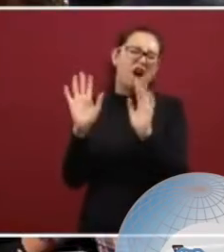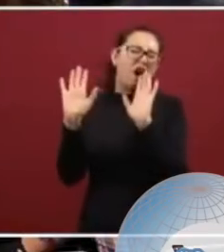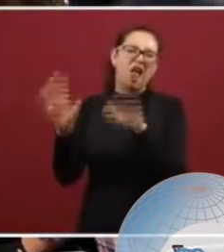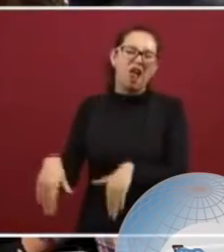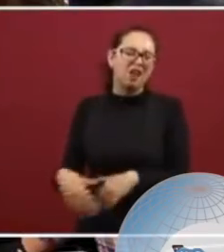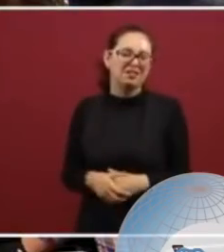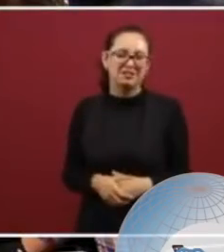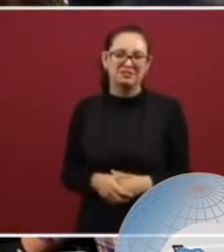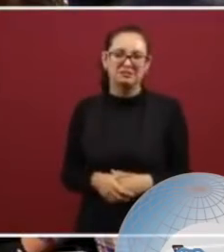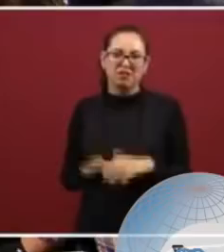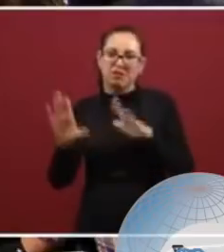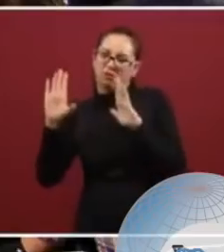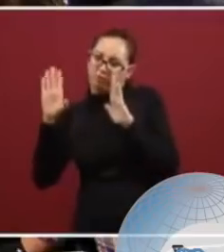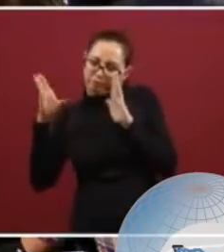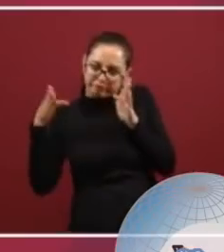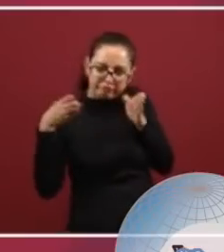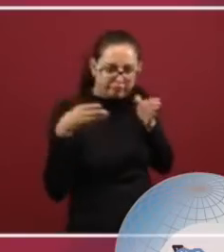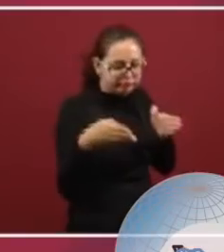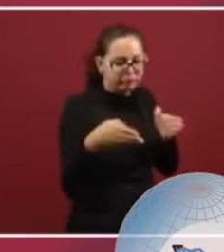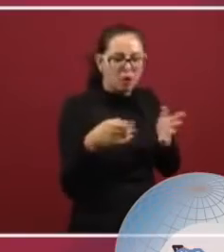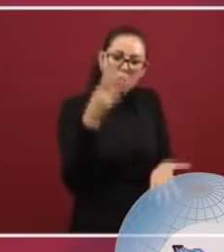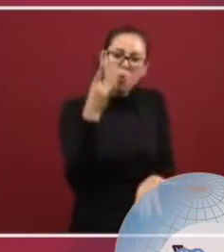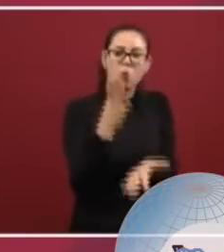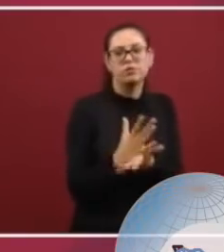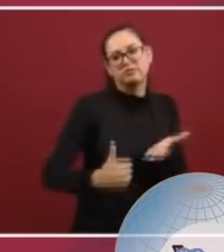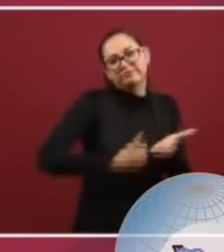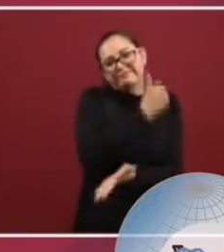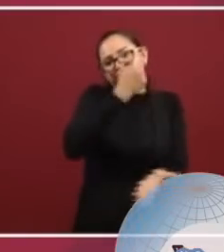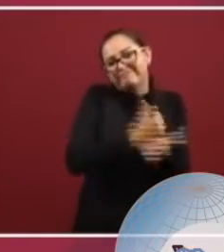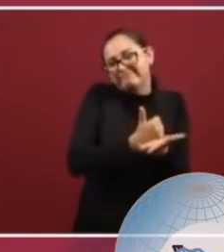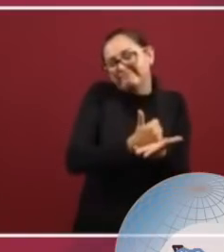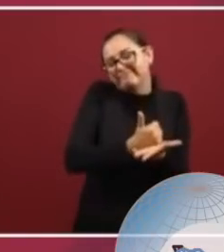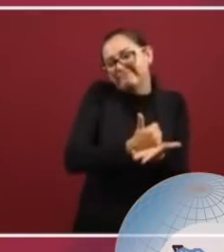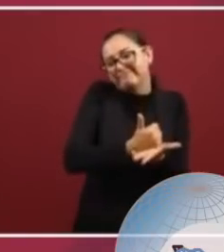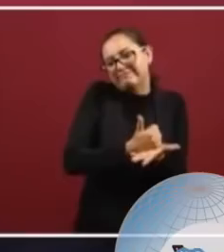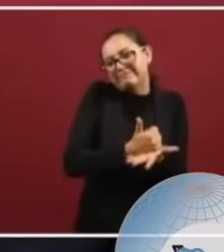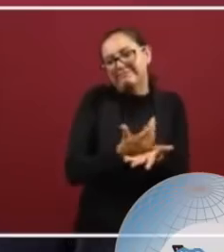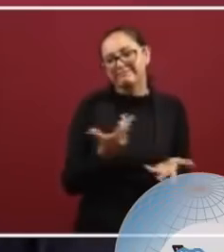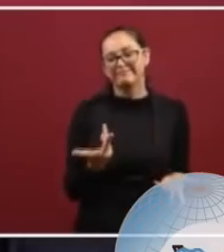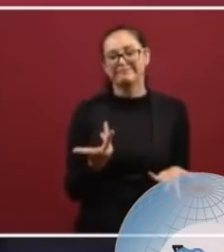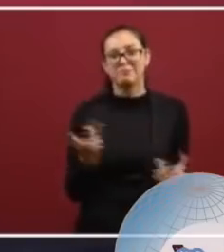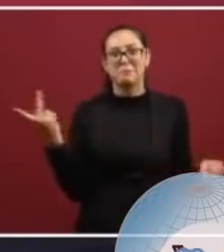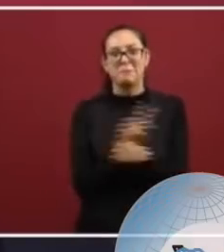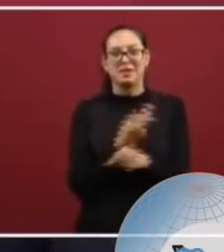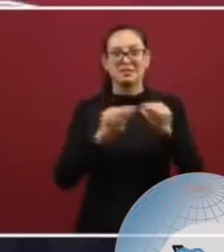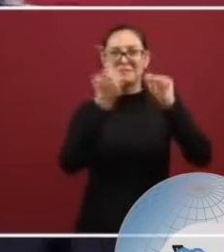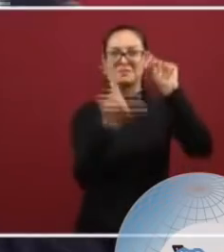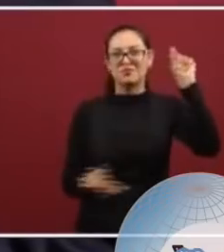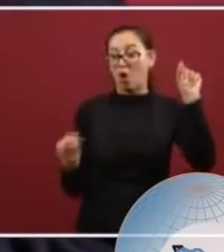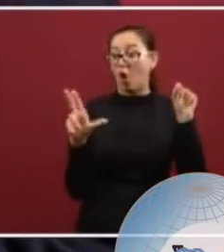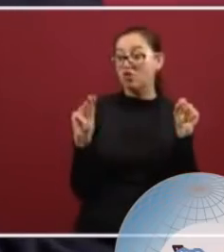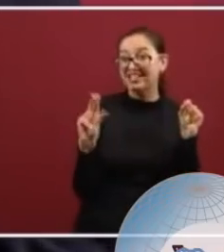Entonces se concentra el servicio en las ciudades y tenemos el 80% del